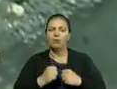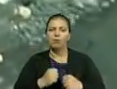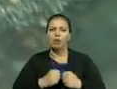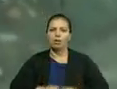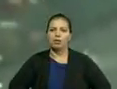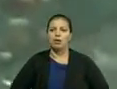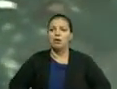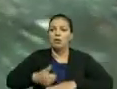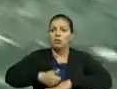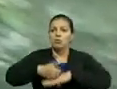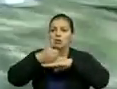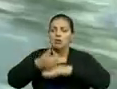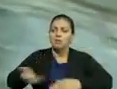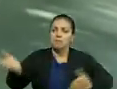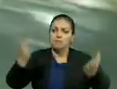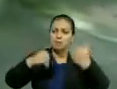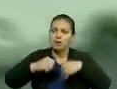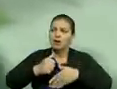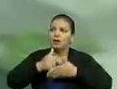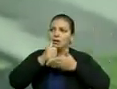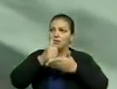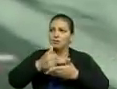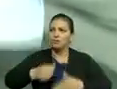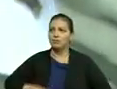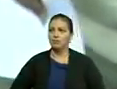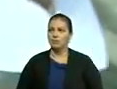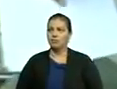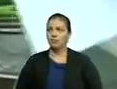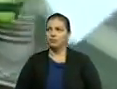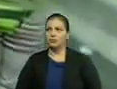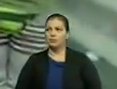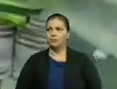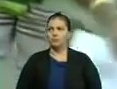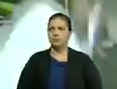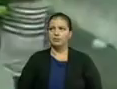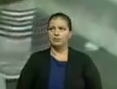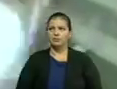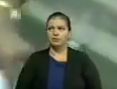Miren que está fumando. ¿Qué está fumando aquí?